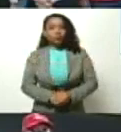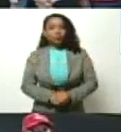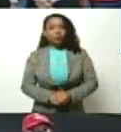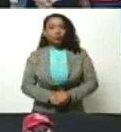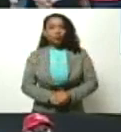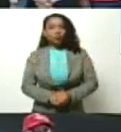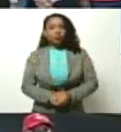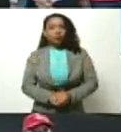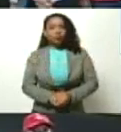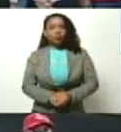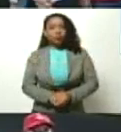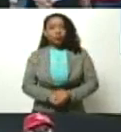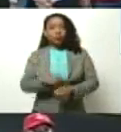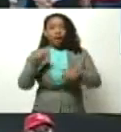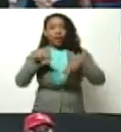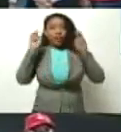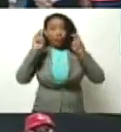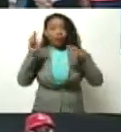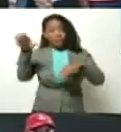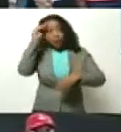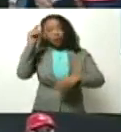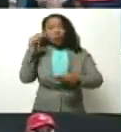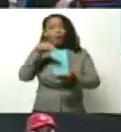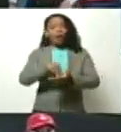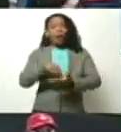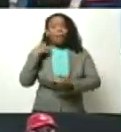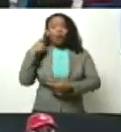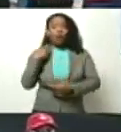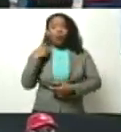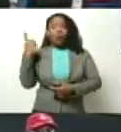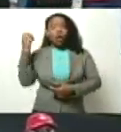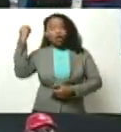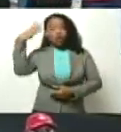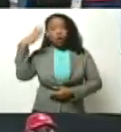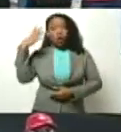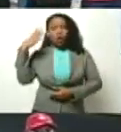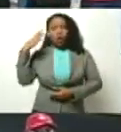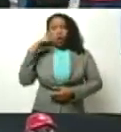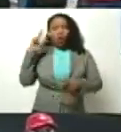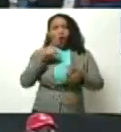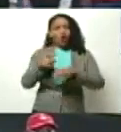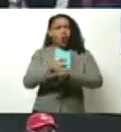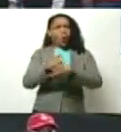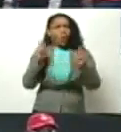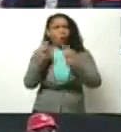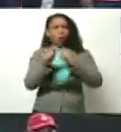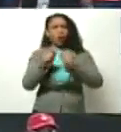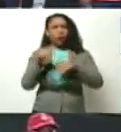este lema aprendertelo y donde te pares te preguntan por el sol gobierno transición